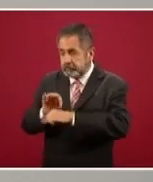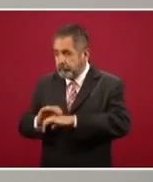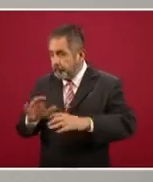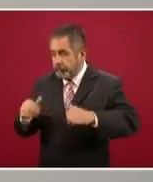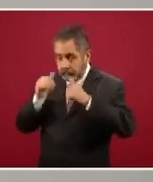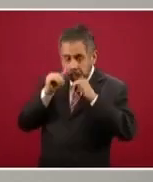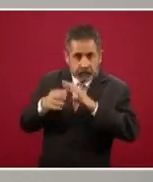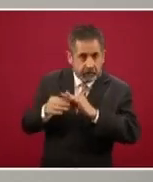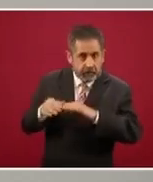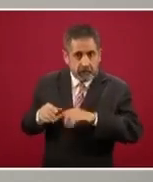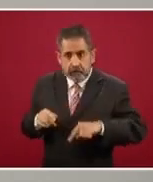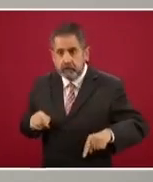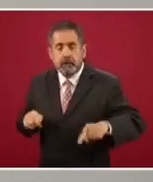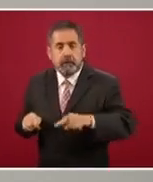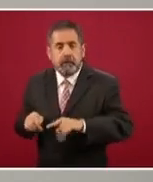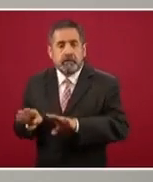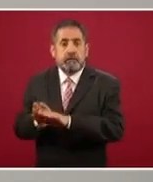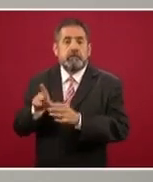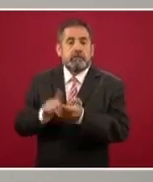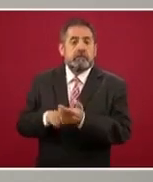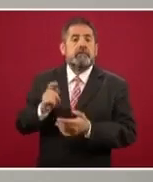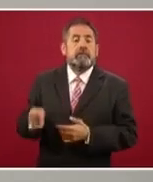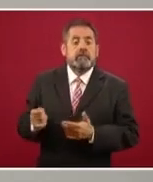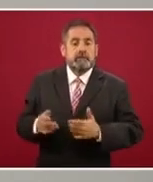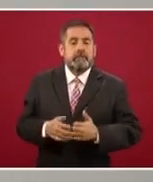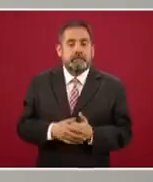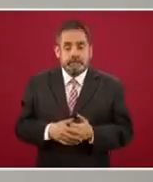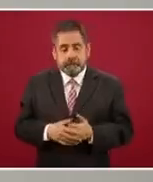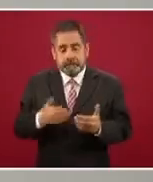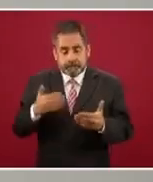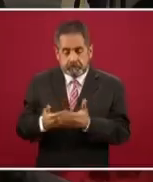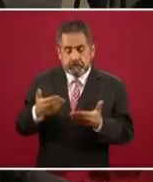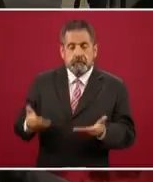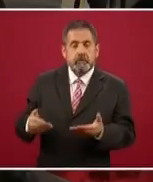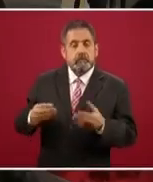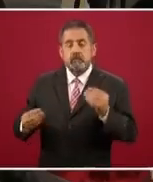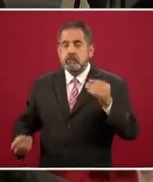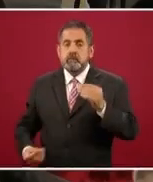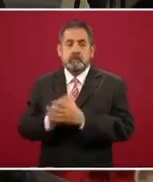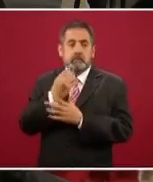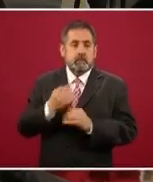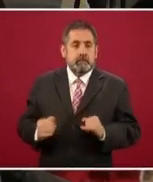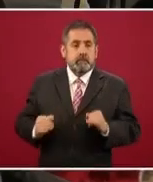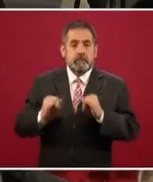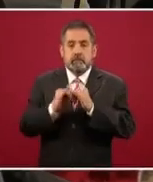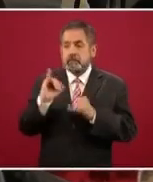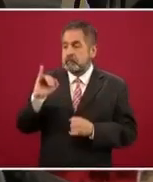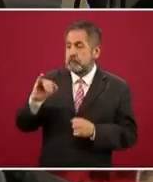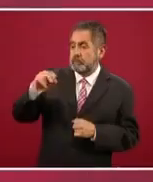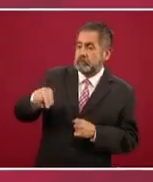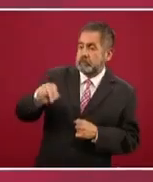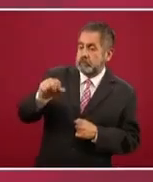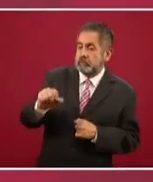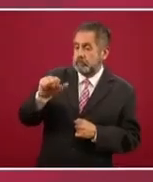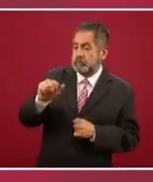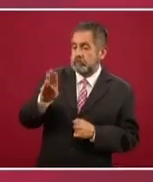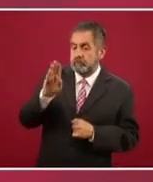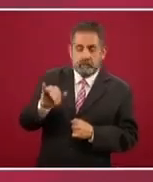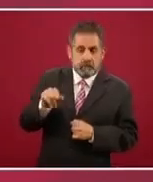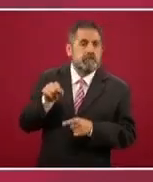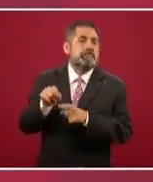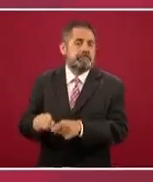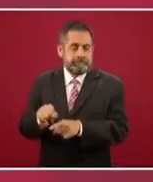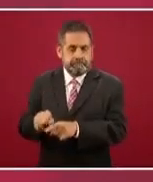la universalidad, está ahora ha emergido el Instituto de Salud para el Bienestar. Estas son las